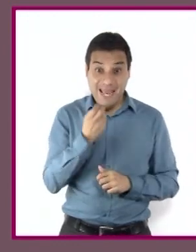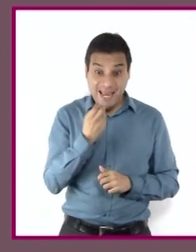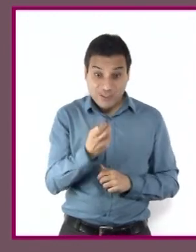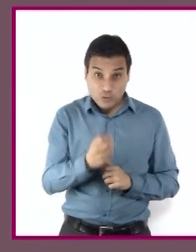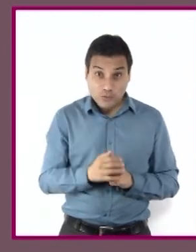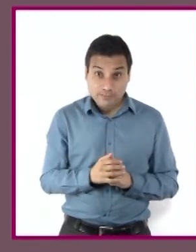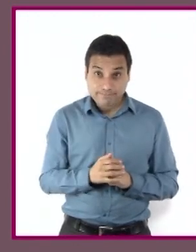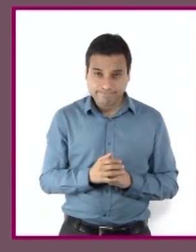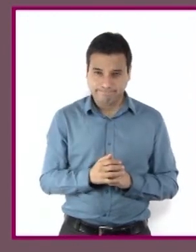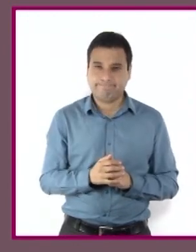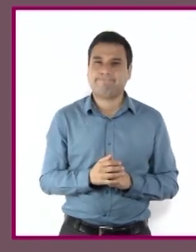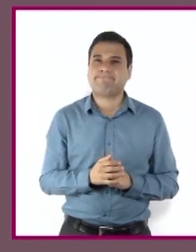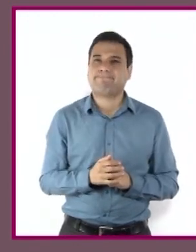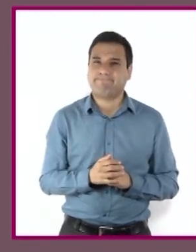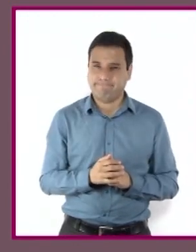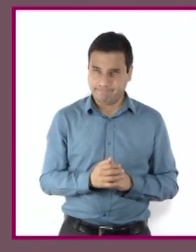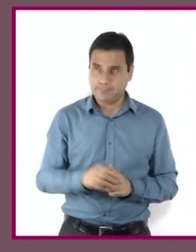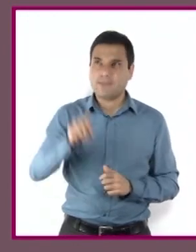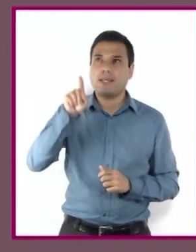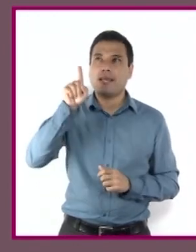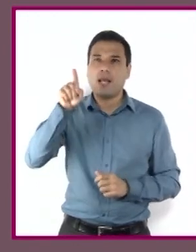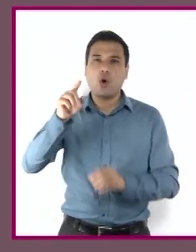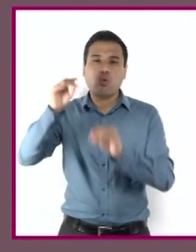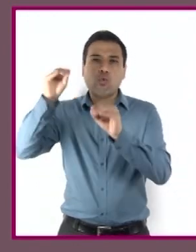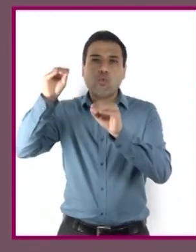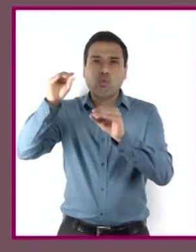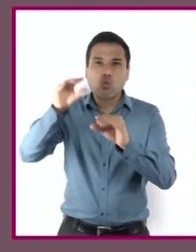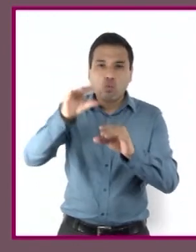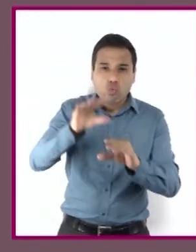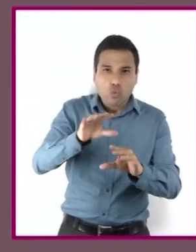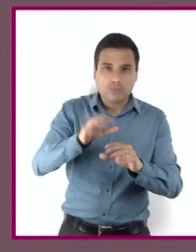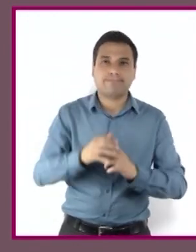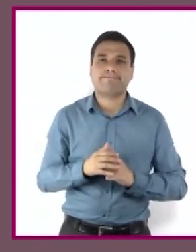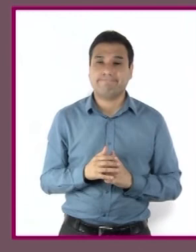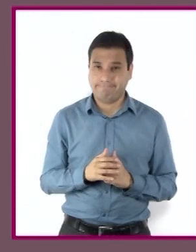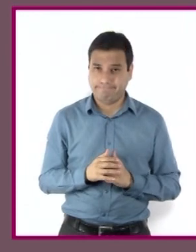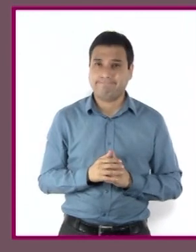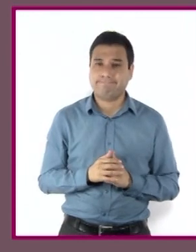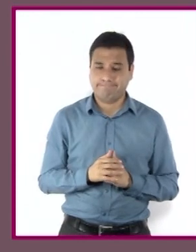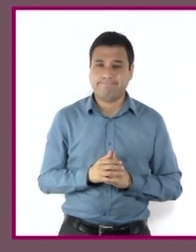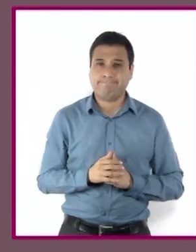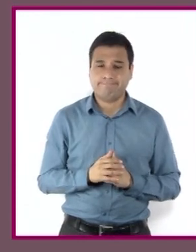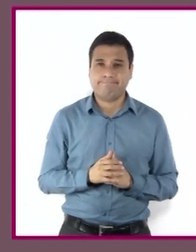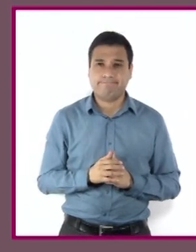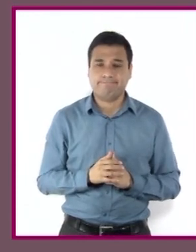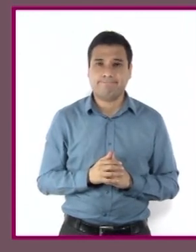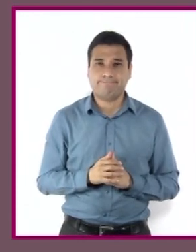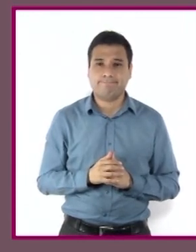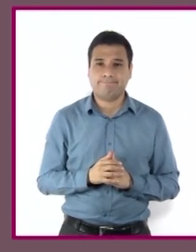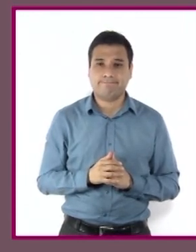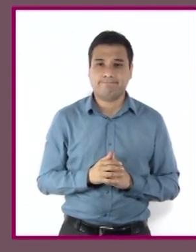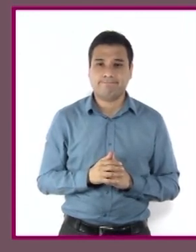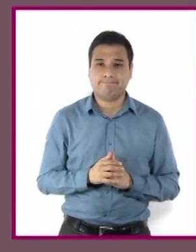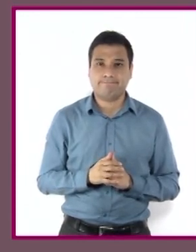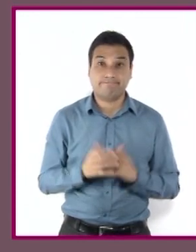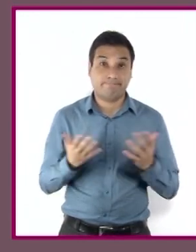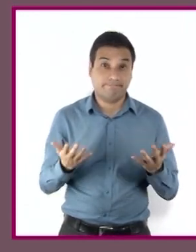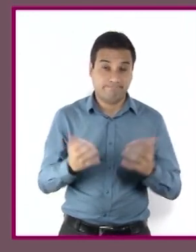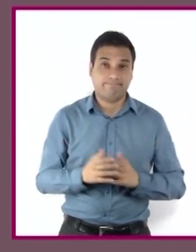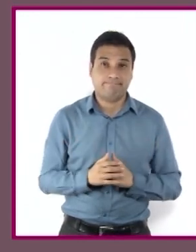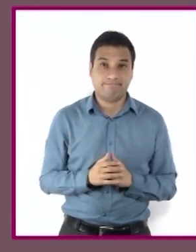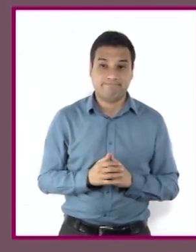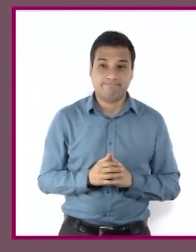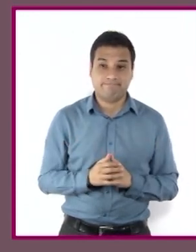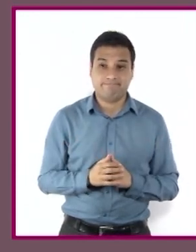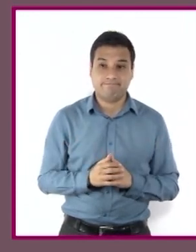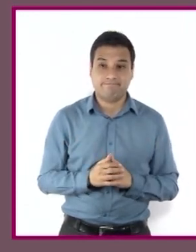tenían parte del Dios creador y, a su vez, eran la misma representación de Huancantanca. Sin duda, era una